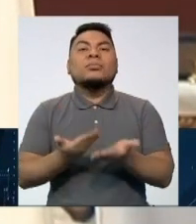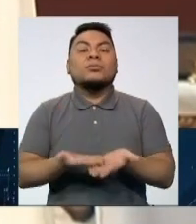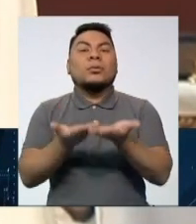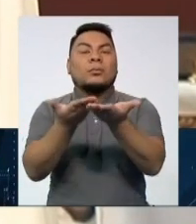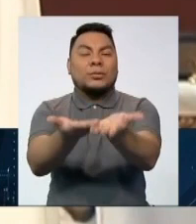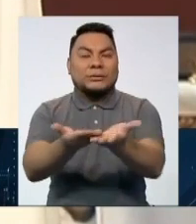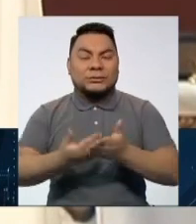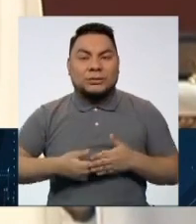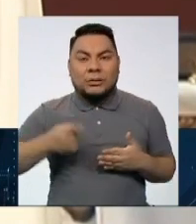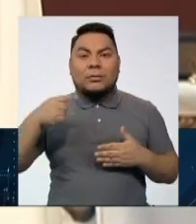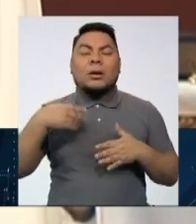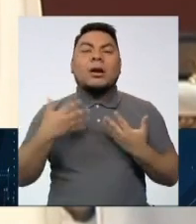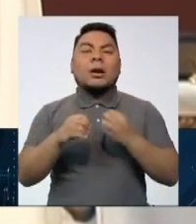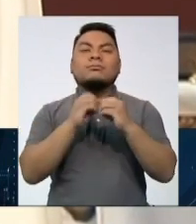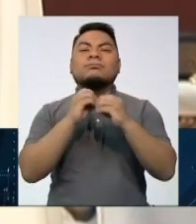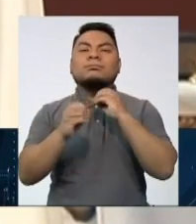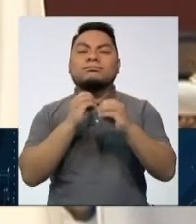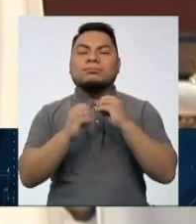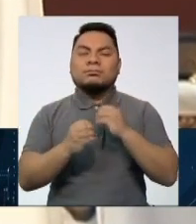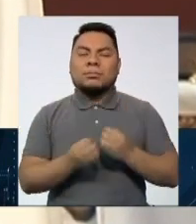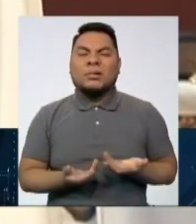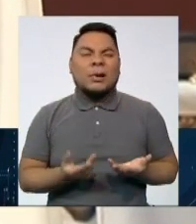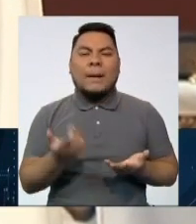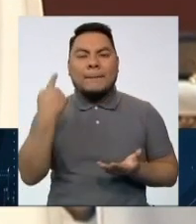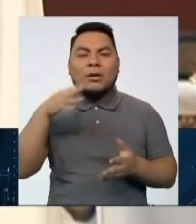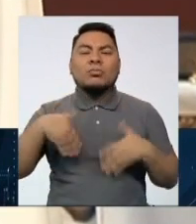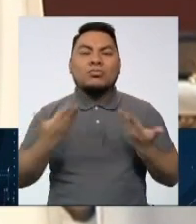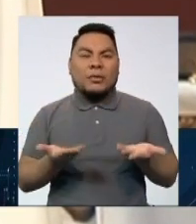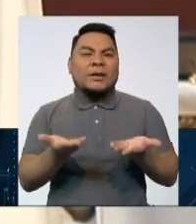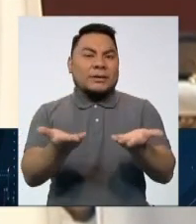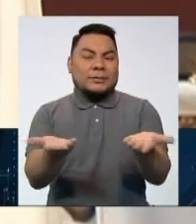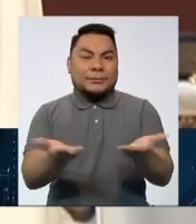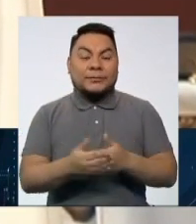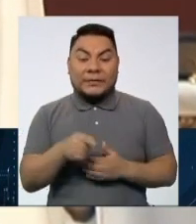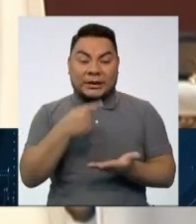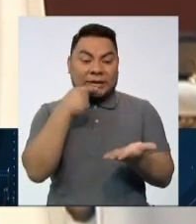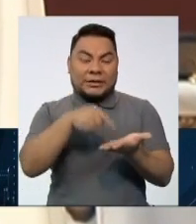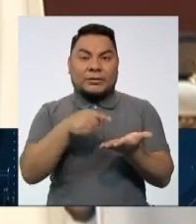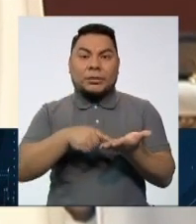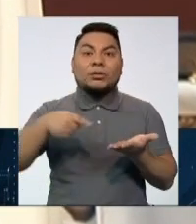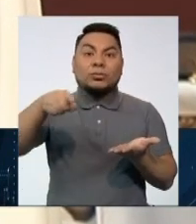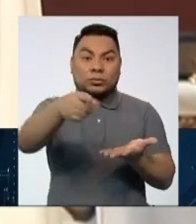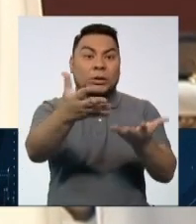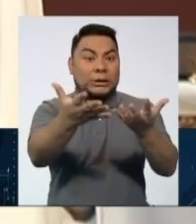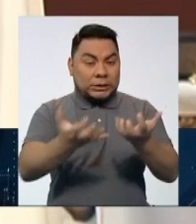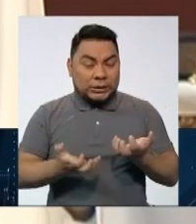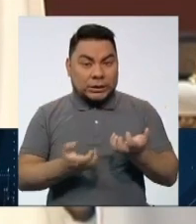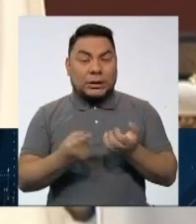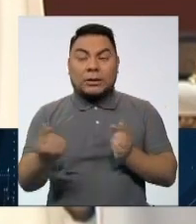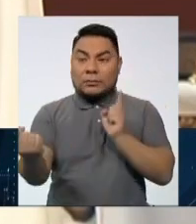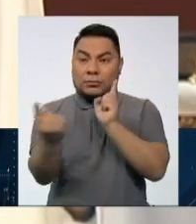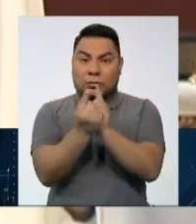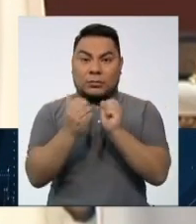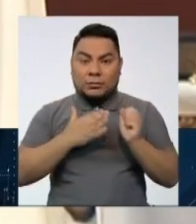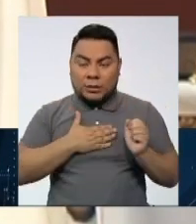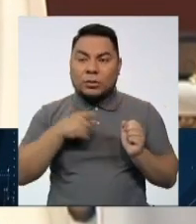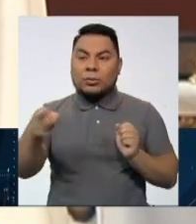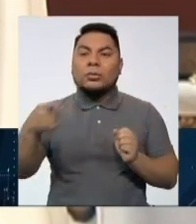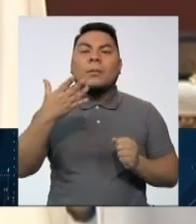salir de la crisis. Si alguno quiere venir en pos de mí, niéguese a sí